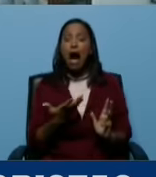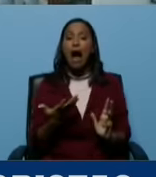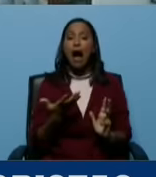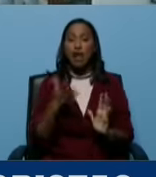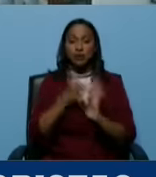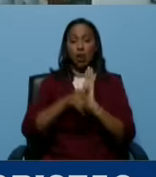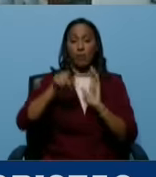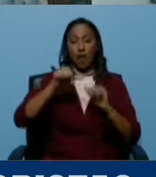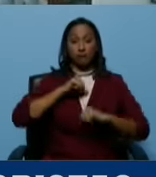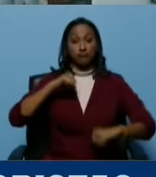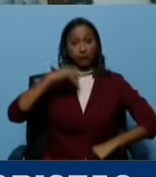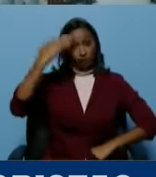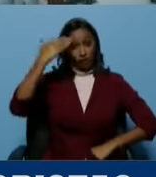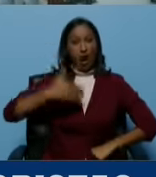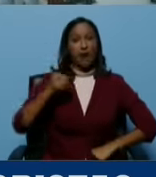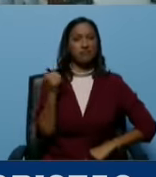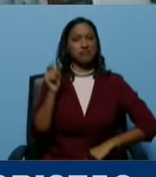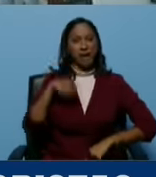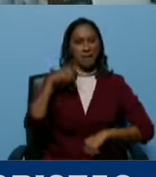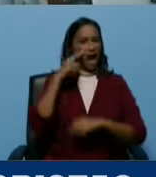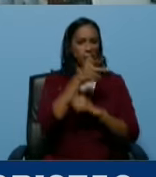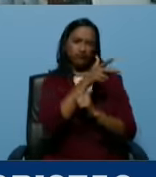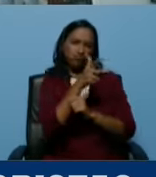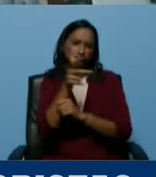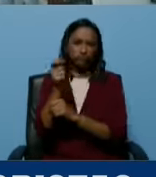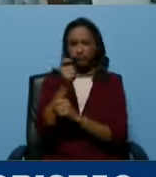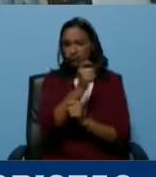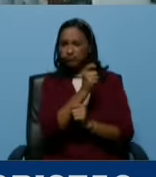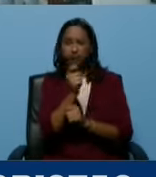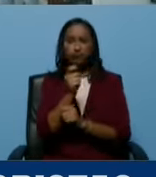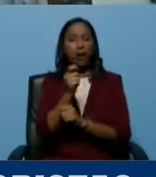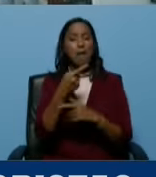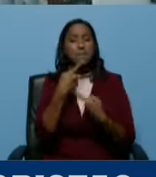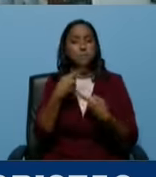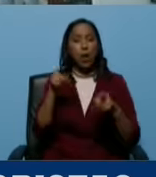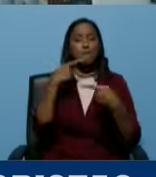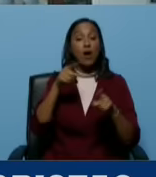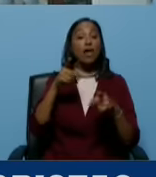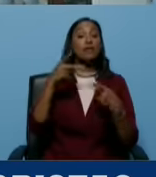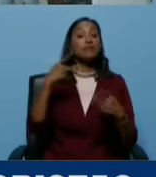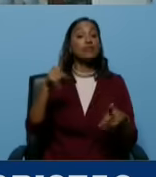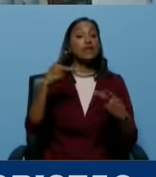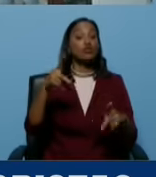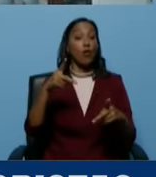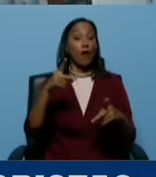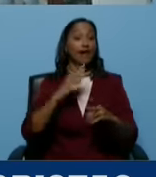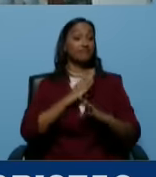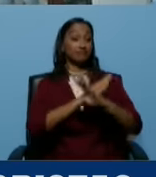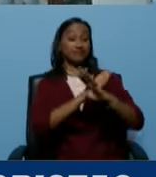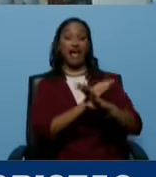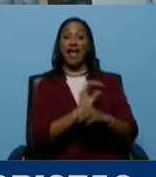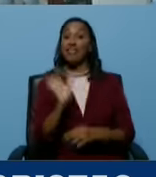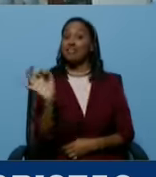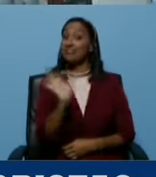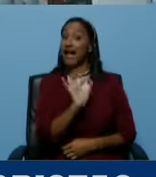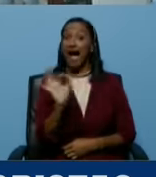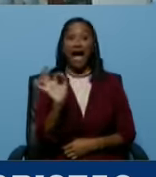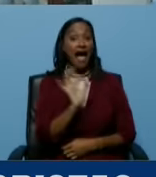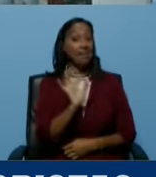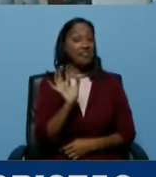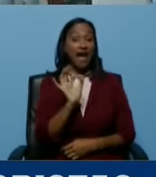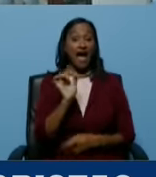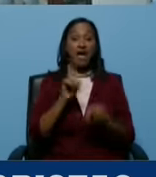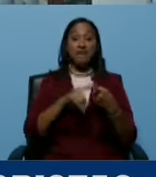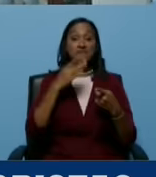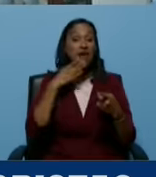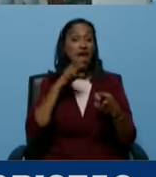guardias nacionales y grabar todo. Y TikTok no les censuró nada, ni las redes sociales. Pero